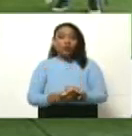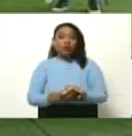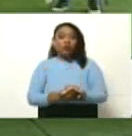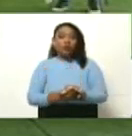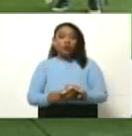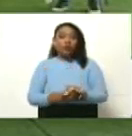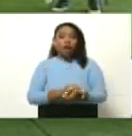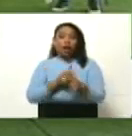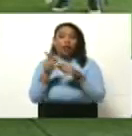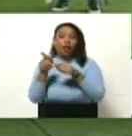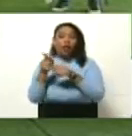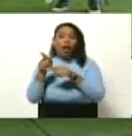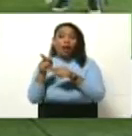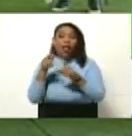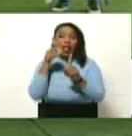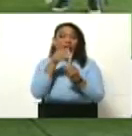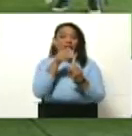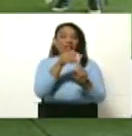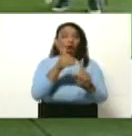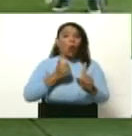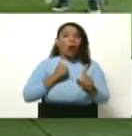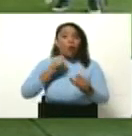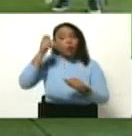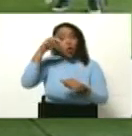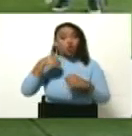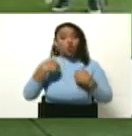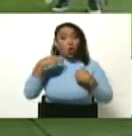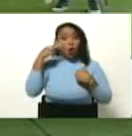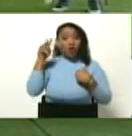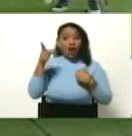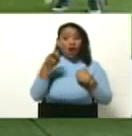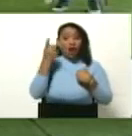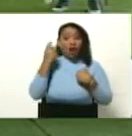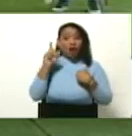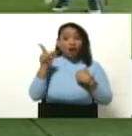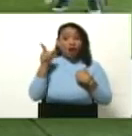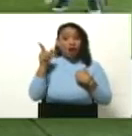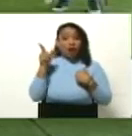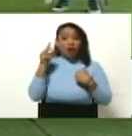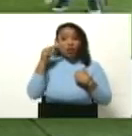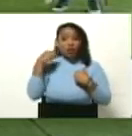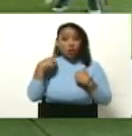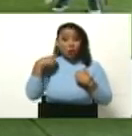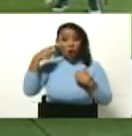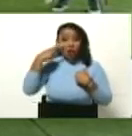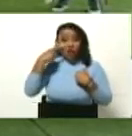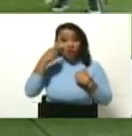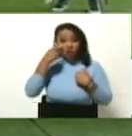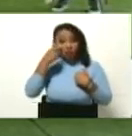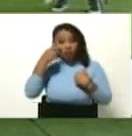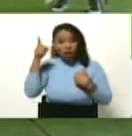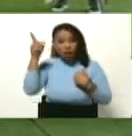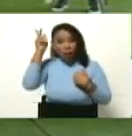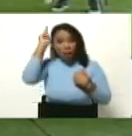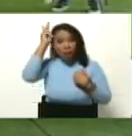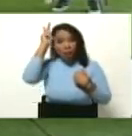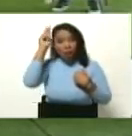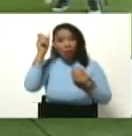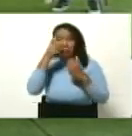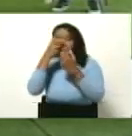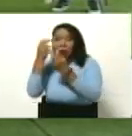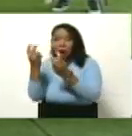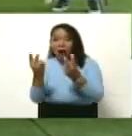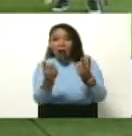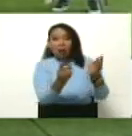Y desde allí atacan a cualquier pueblo. Yo vi ayer, me perdonan, pero yo ayer vi en Perú dándole la bienvenida a la